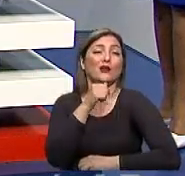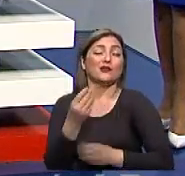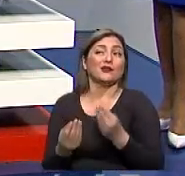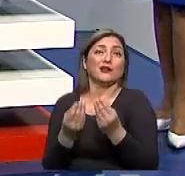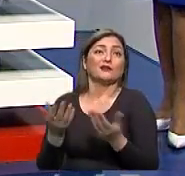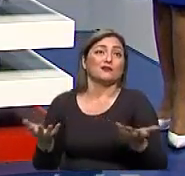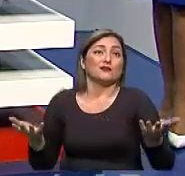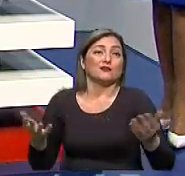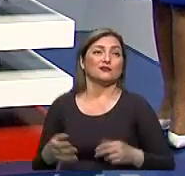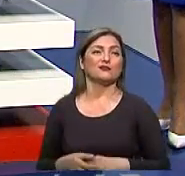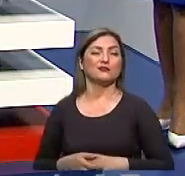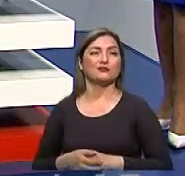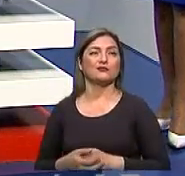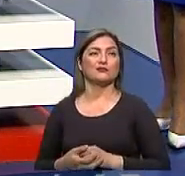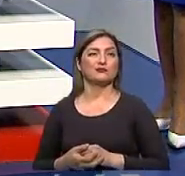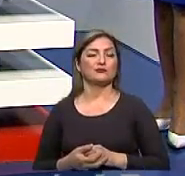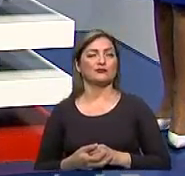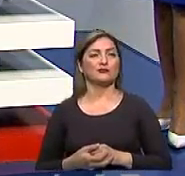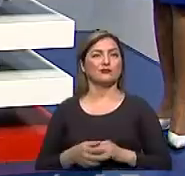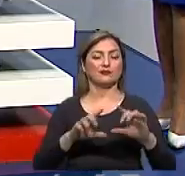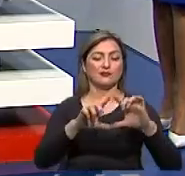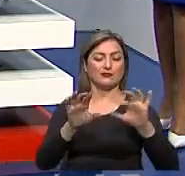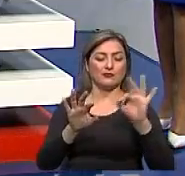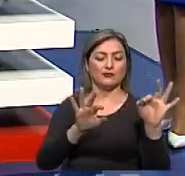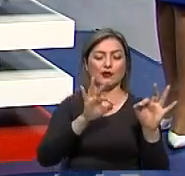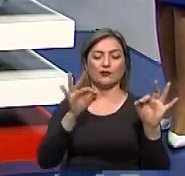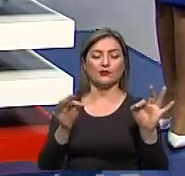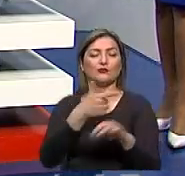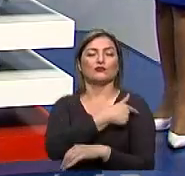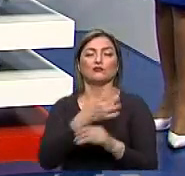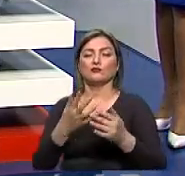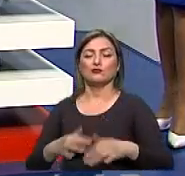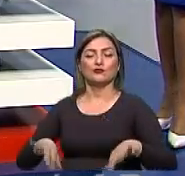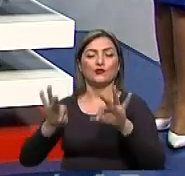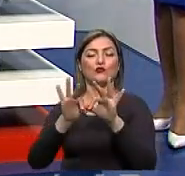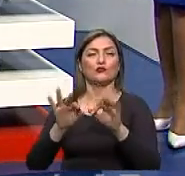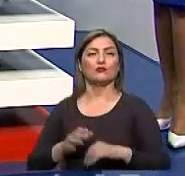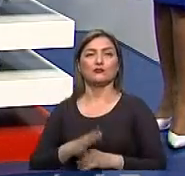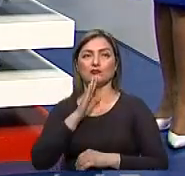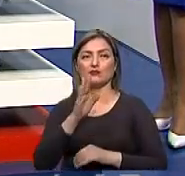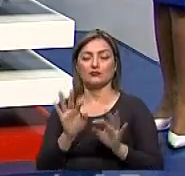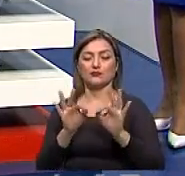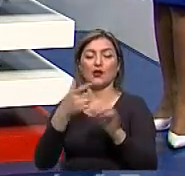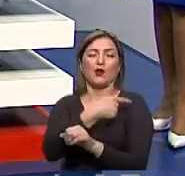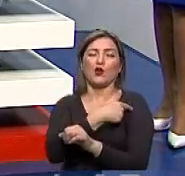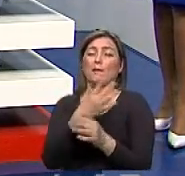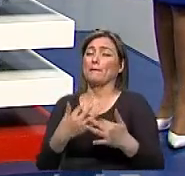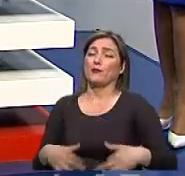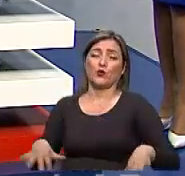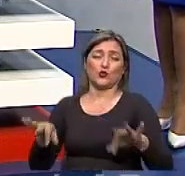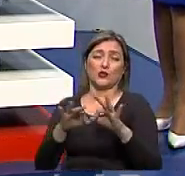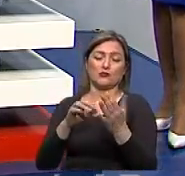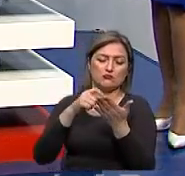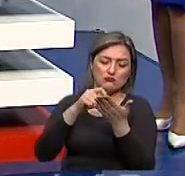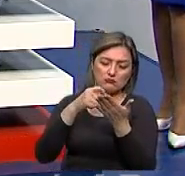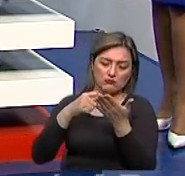sus hijos o netamente se tiene que basar en el carnet de vacunación. Bueno, es súper importante guardar siempre el carnet de vacunación, ¿no? Esto es algo